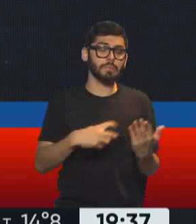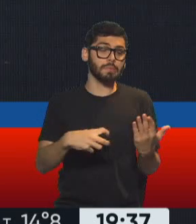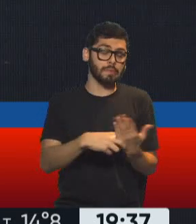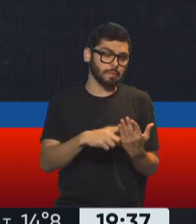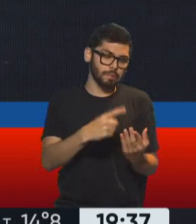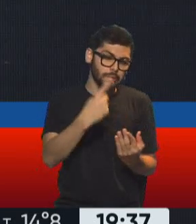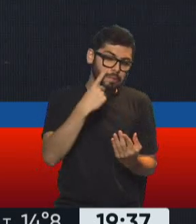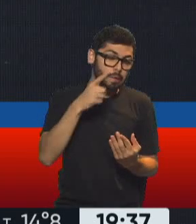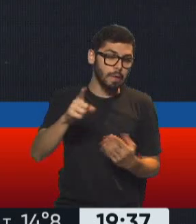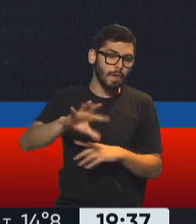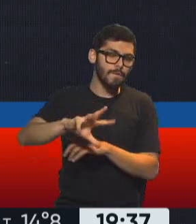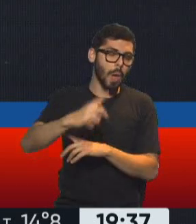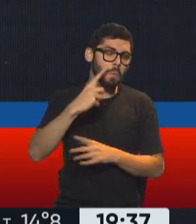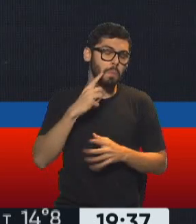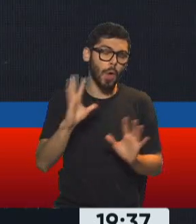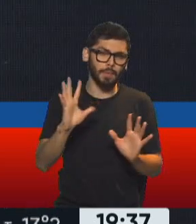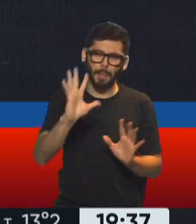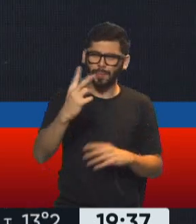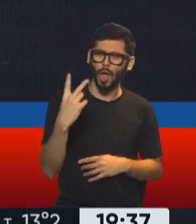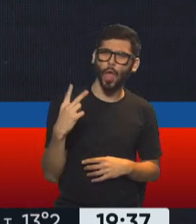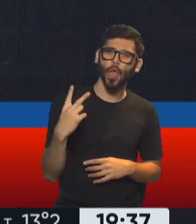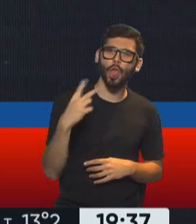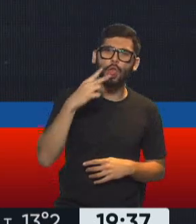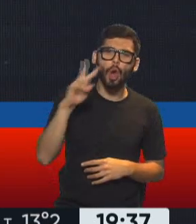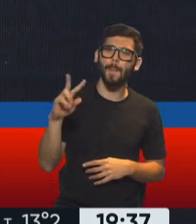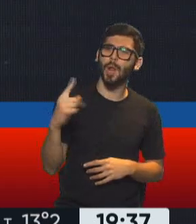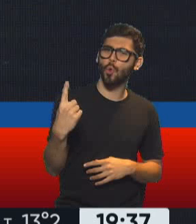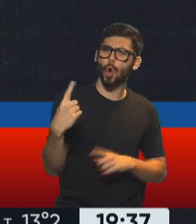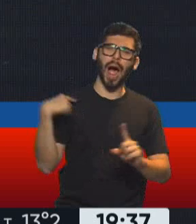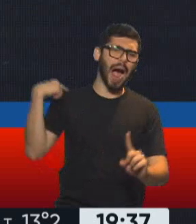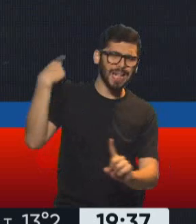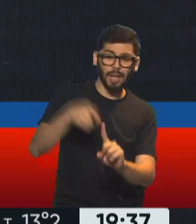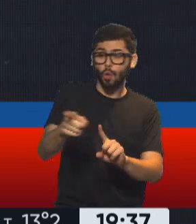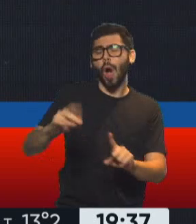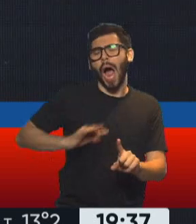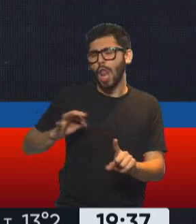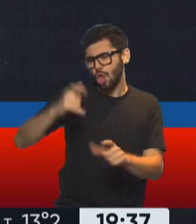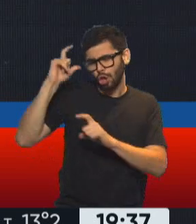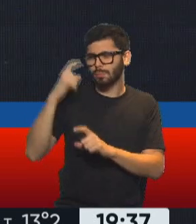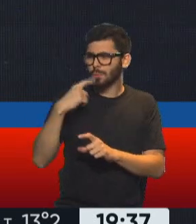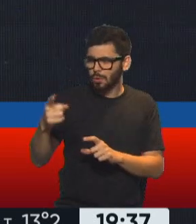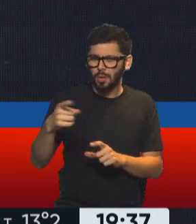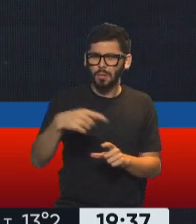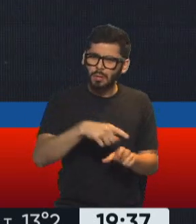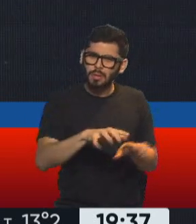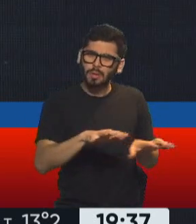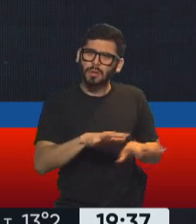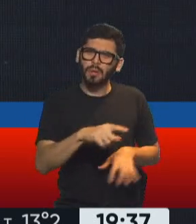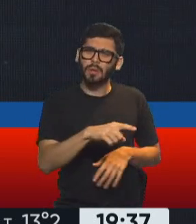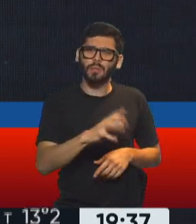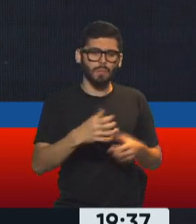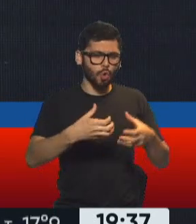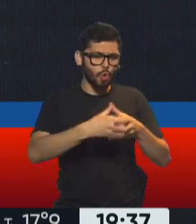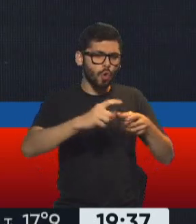podía haber fraude. Desde 2001 hasta acá, en tus años como director nacional electoral y ahora, ¿crees que estamos ante un panorama donde los